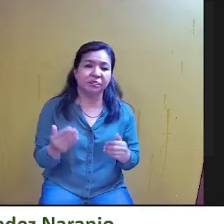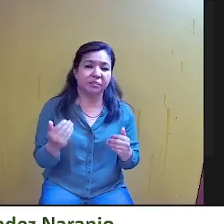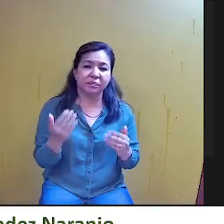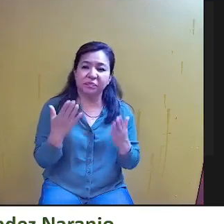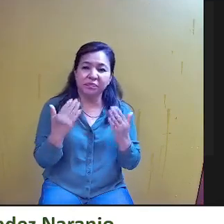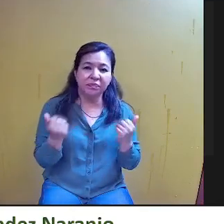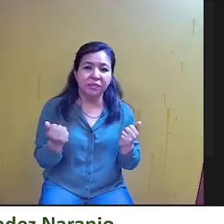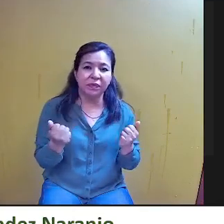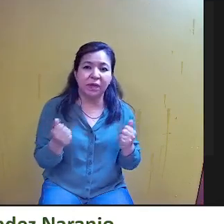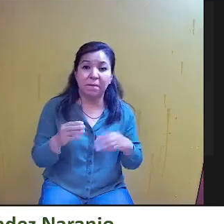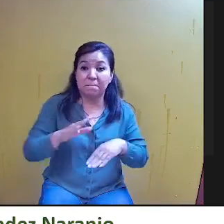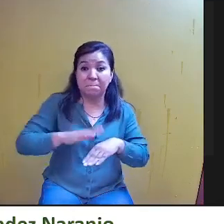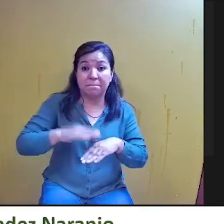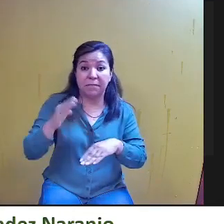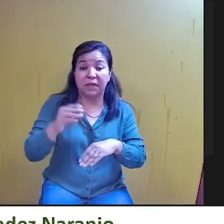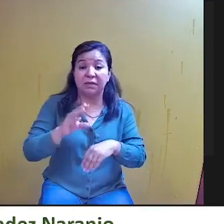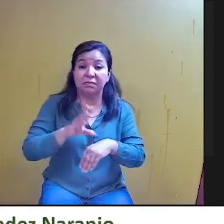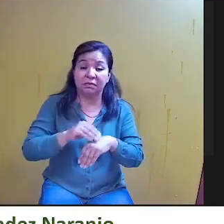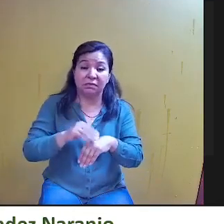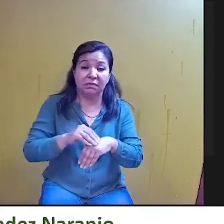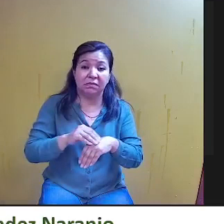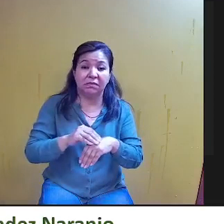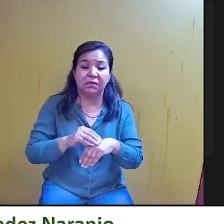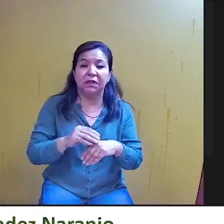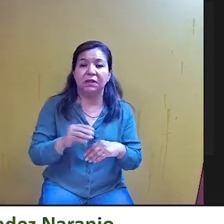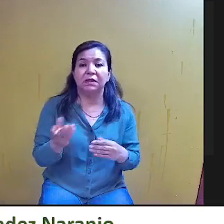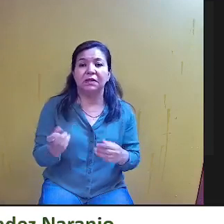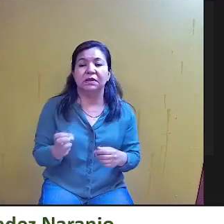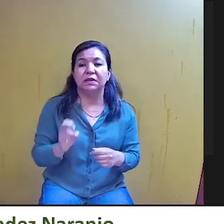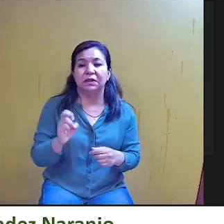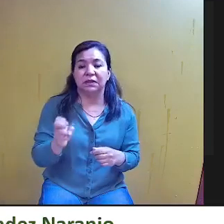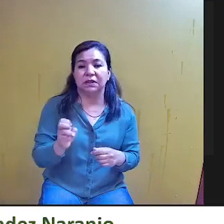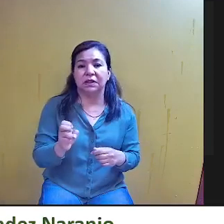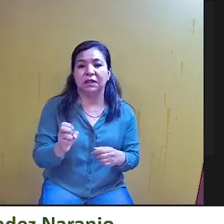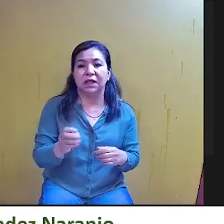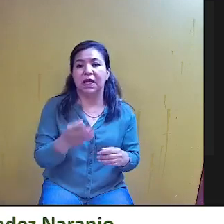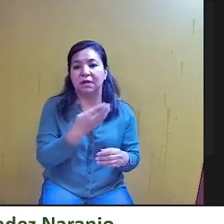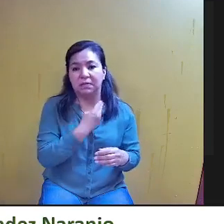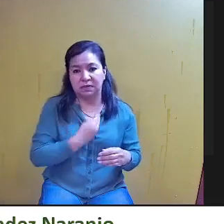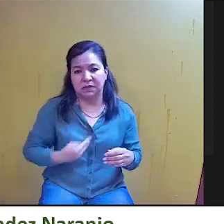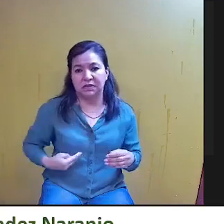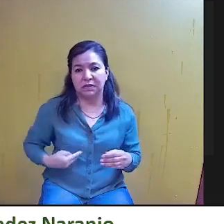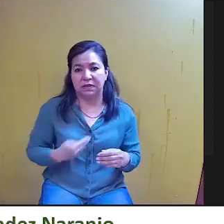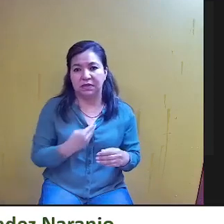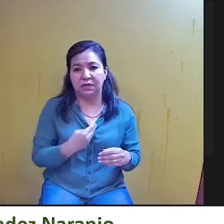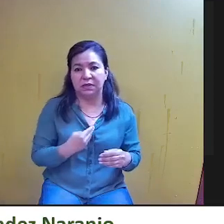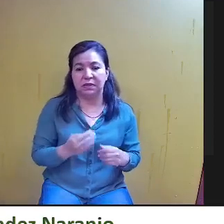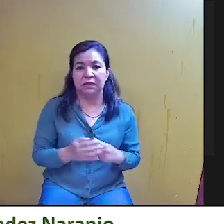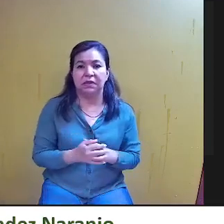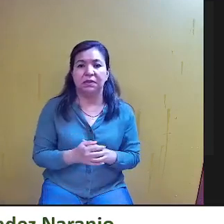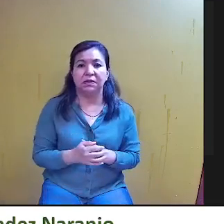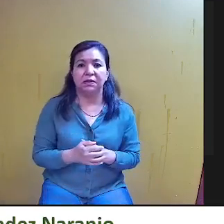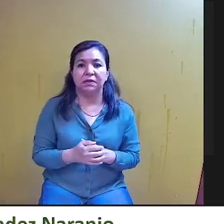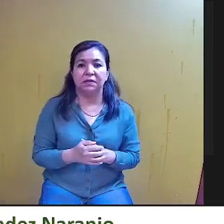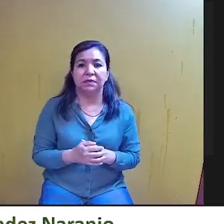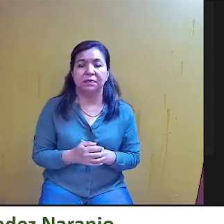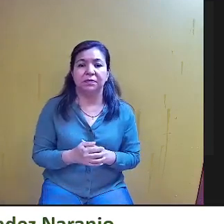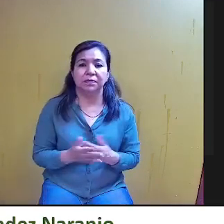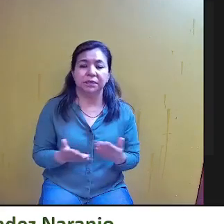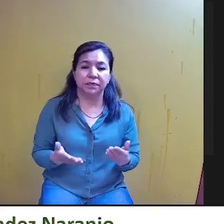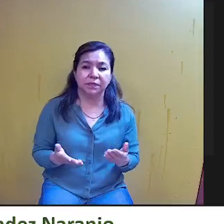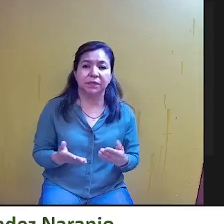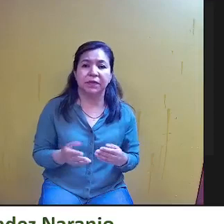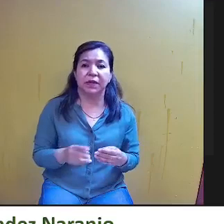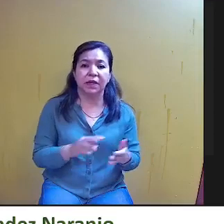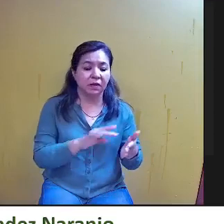por tener el promedio más alto en la evaluación, en automático se accede a la presidencia del Consejo Distrital Electoral, sino que la